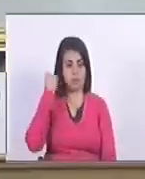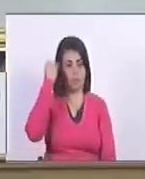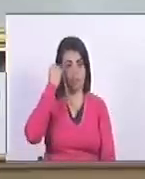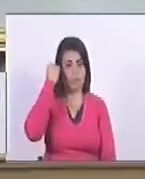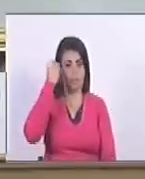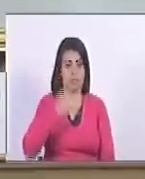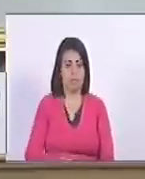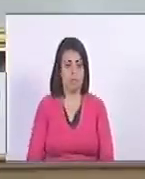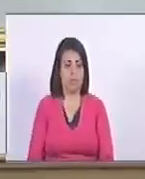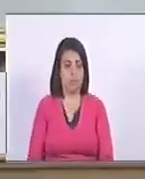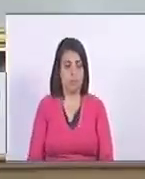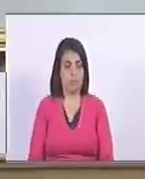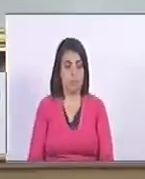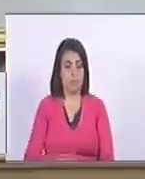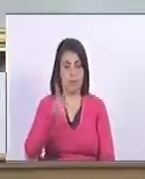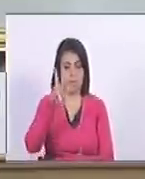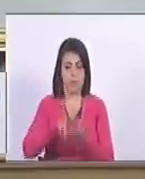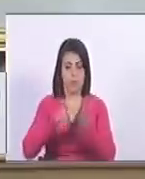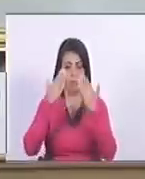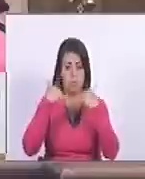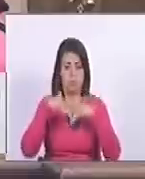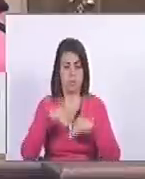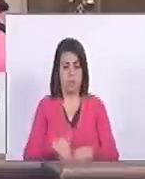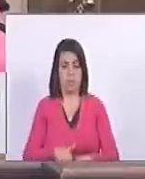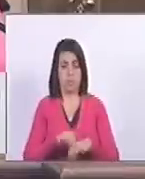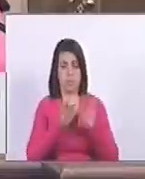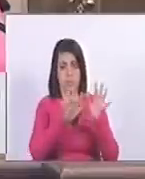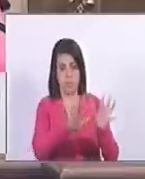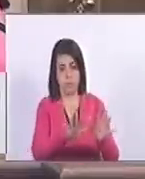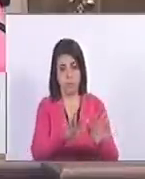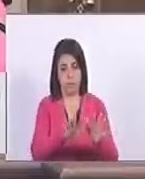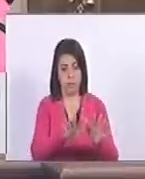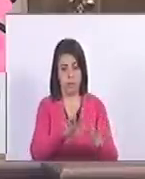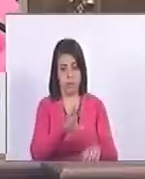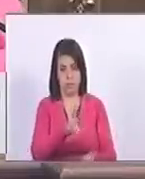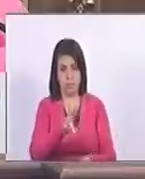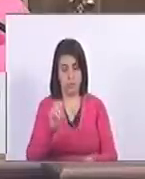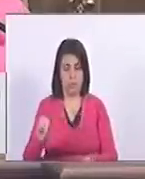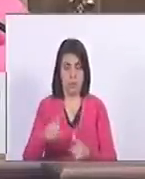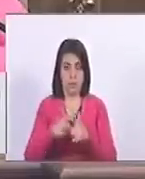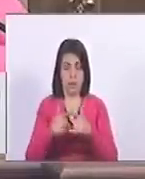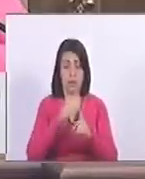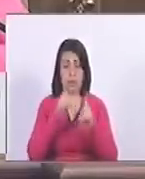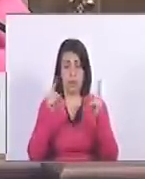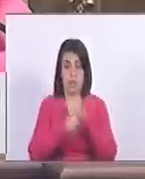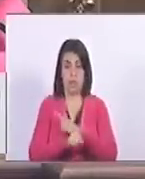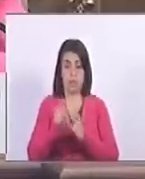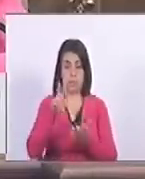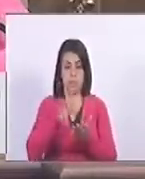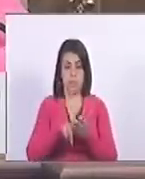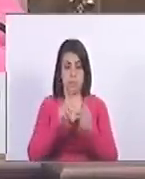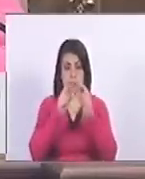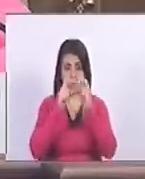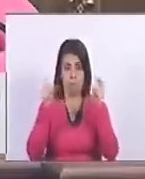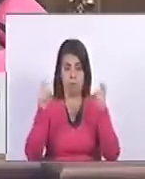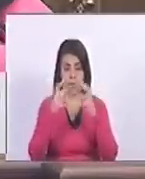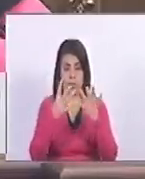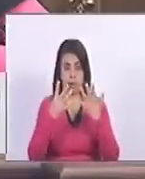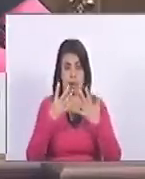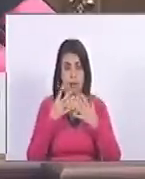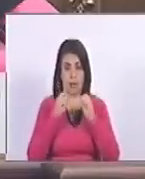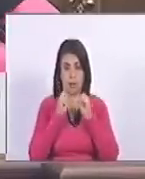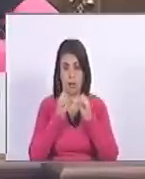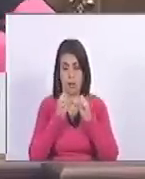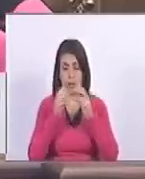consideración. Aprobado. Siguiente. 20. Se propone aprobar sin modificación el epígrafe del artículo 9, el cual